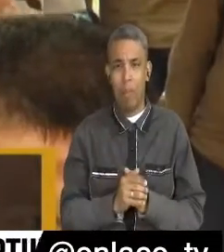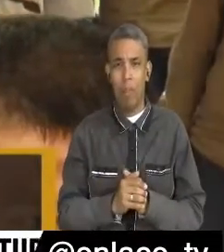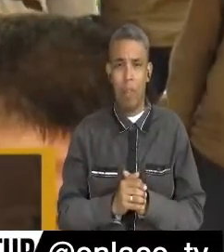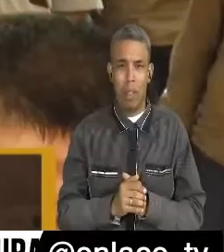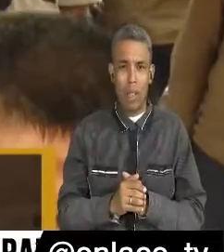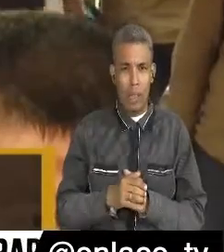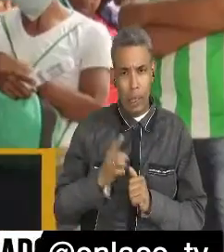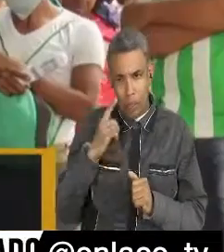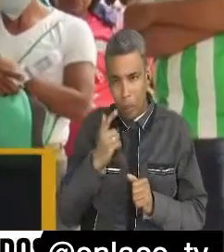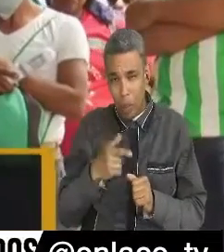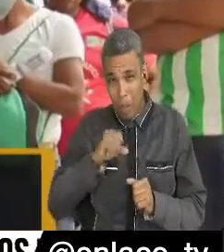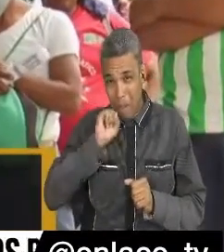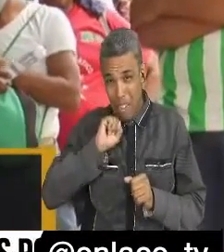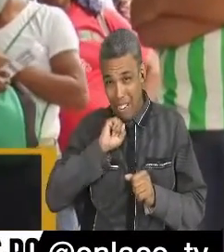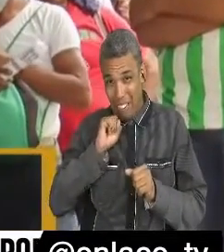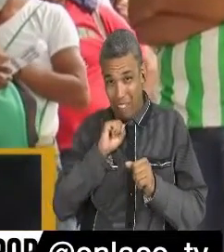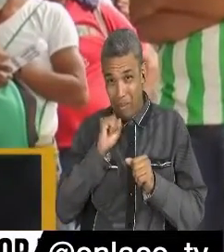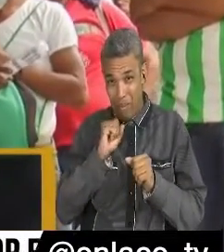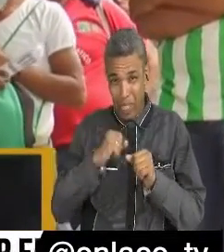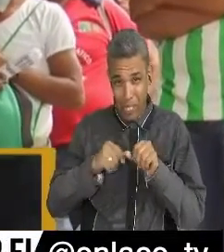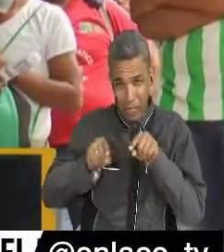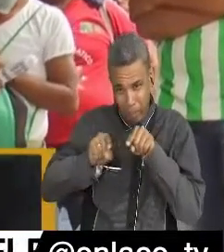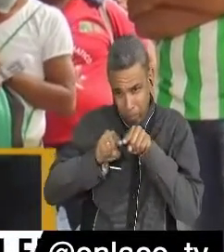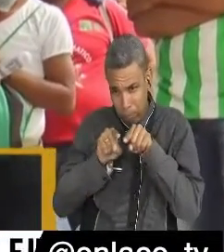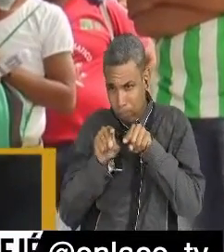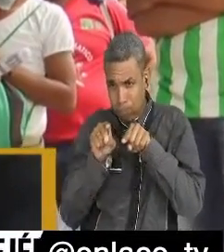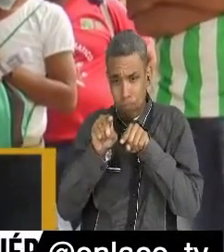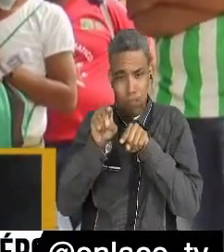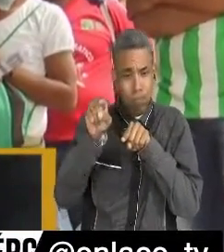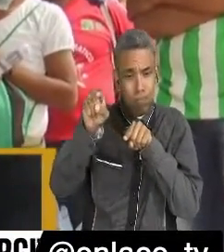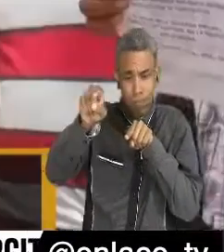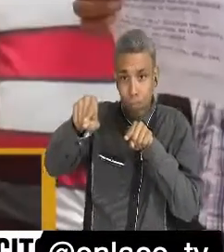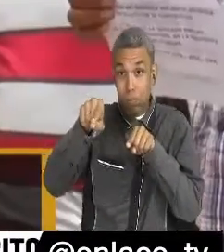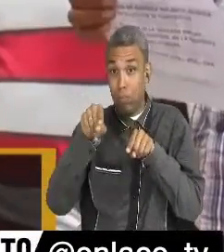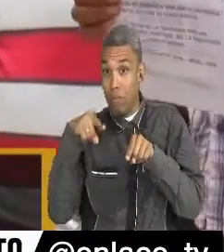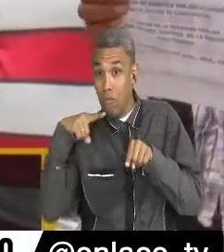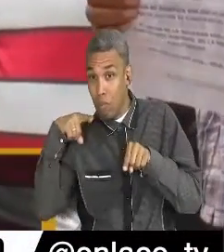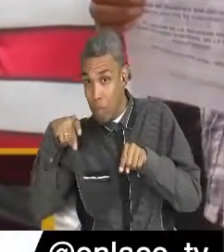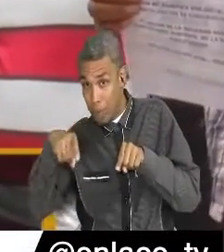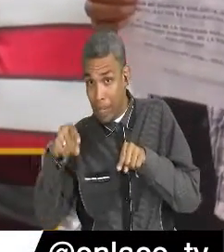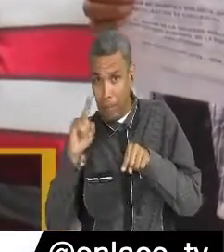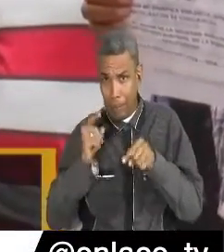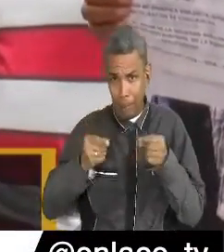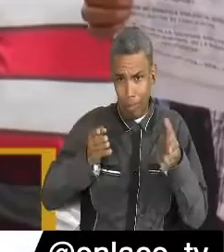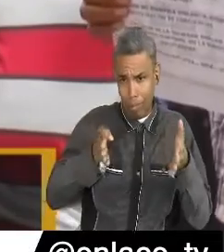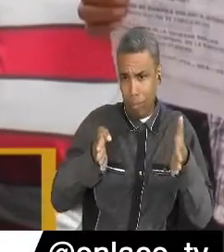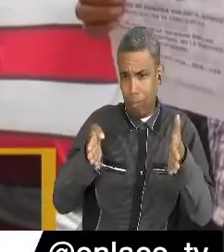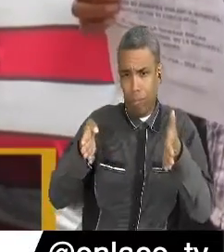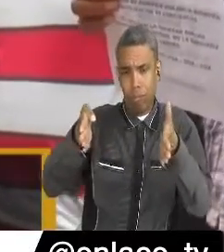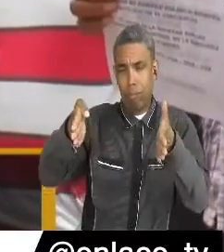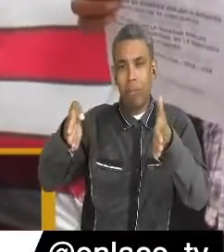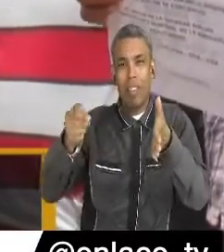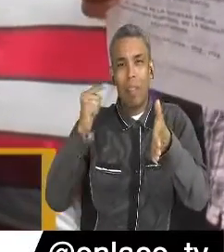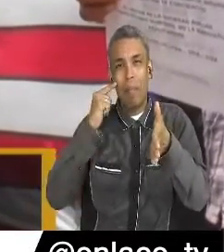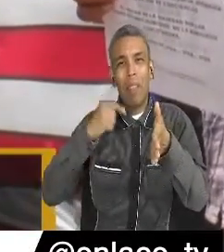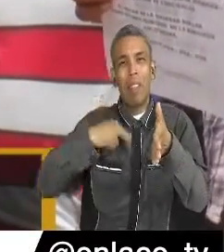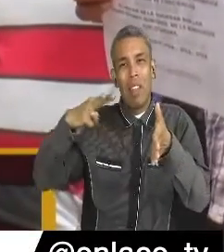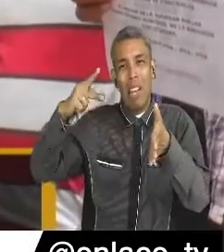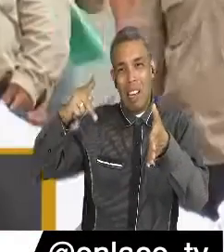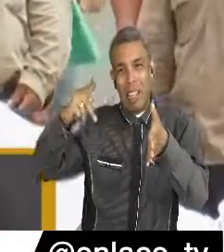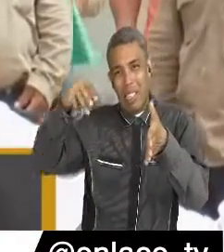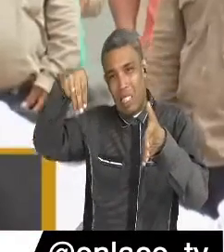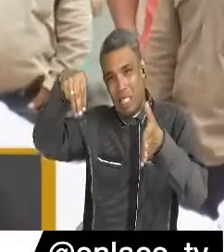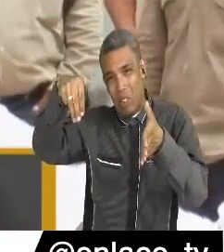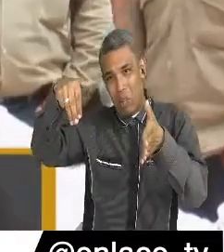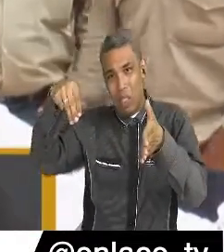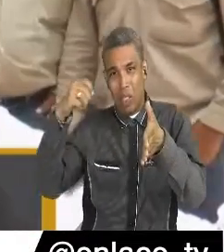como se puede evidenciar, las oficinas prácticamente están desocupadas porque tenían entendido que nosotros en el día de